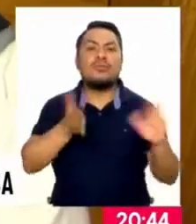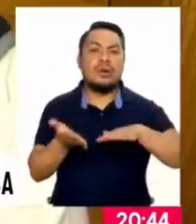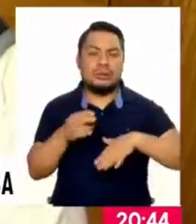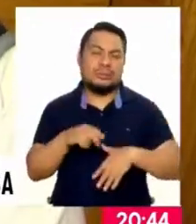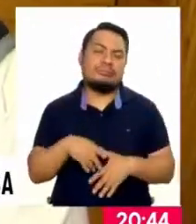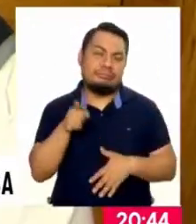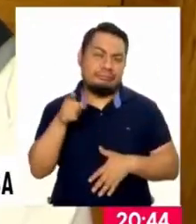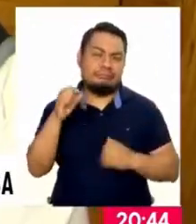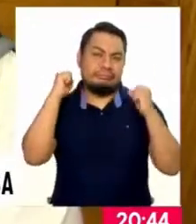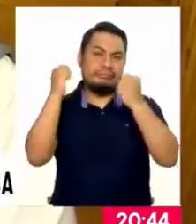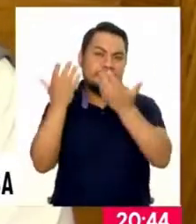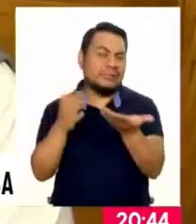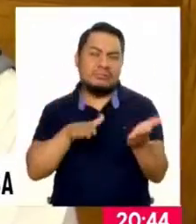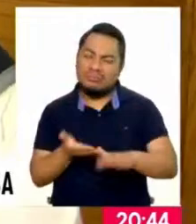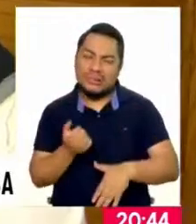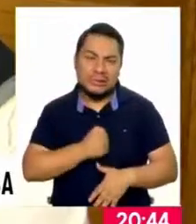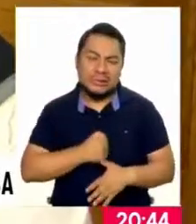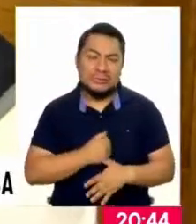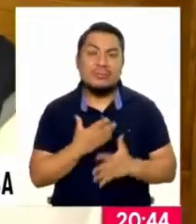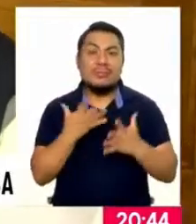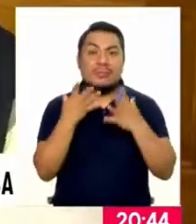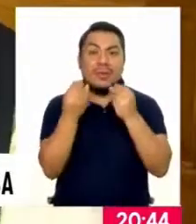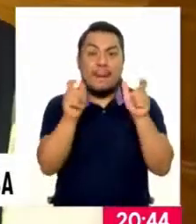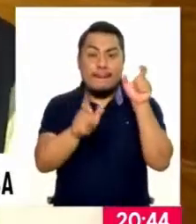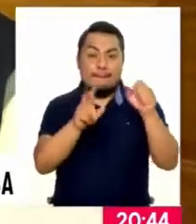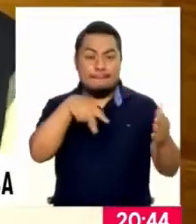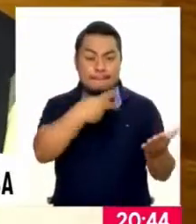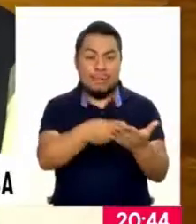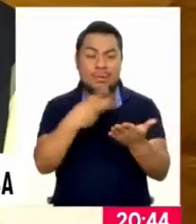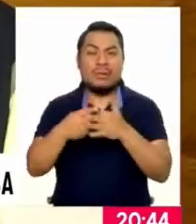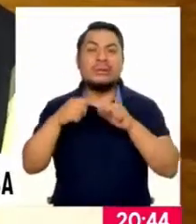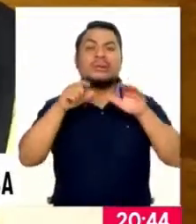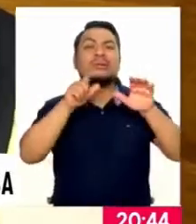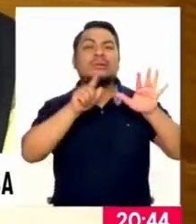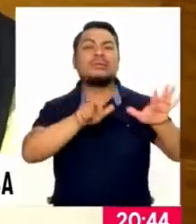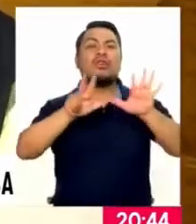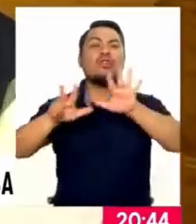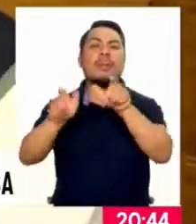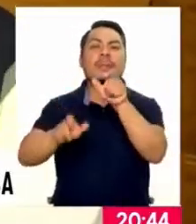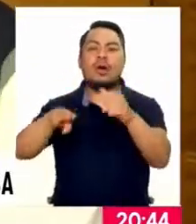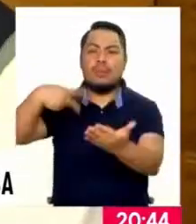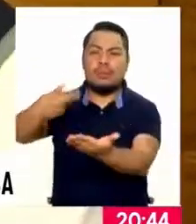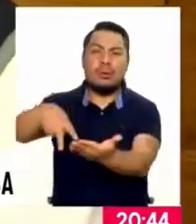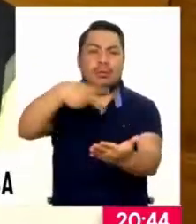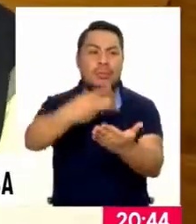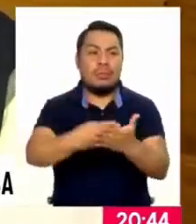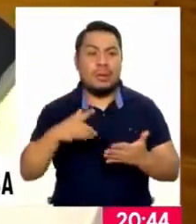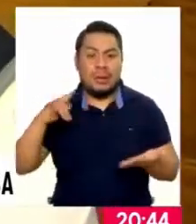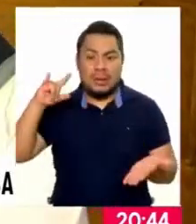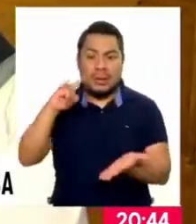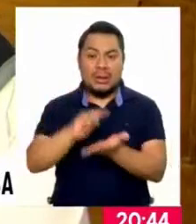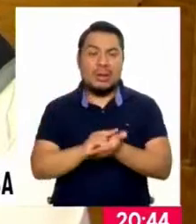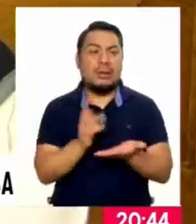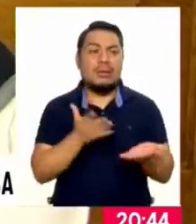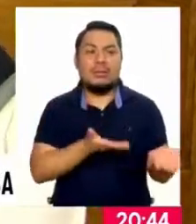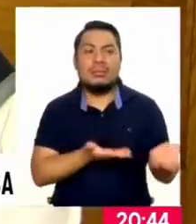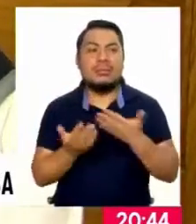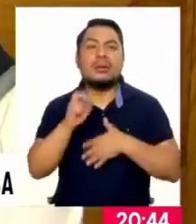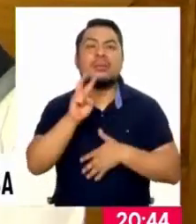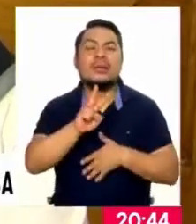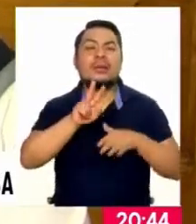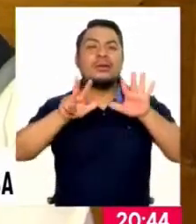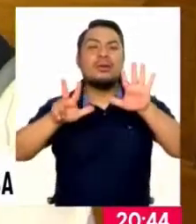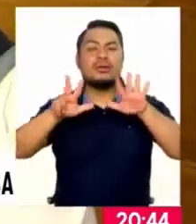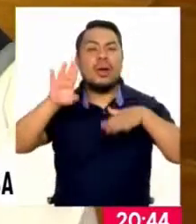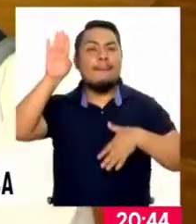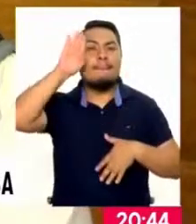Tenemos una gran cantidad de heridos también son sesenta y ocho heridos en el aeropuerto no se puede evacuar a veintiocho